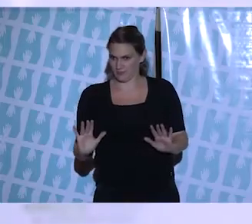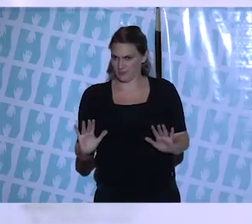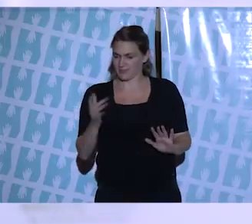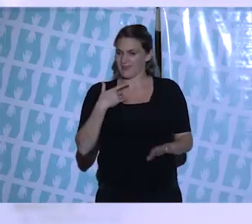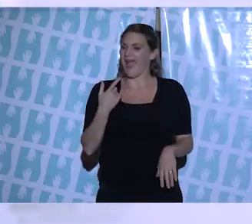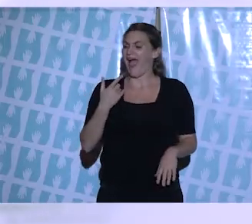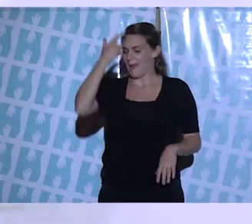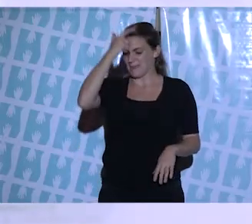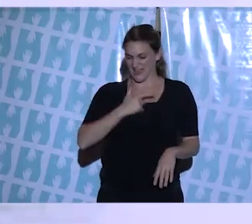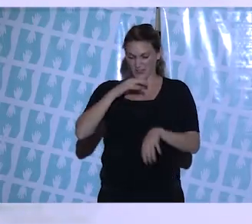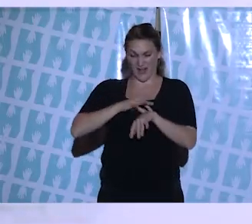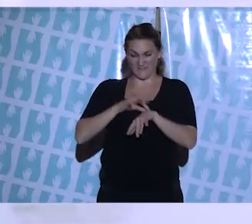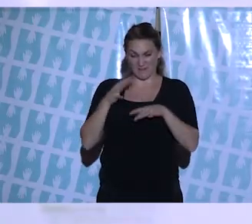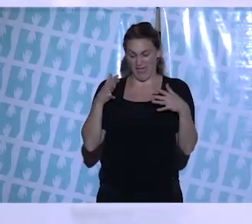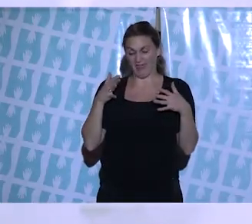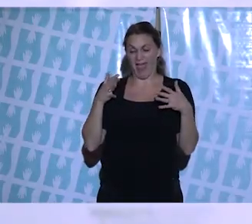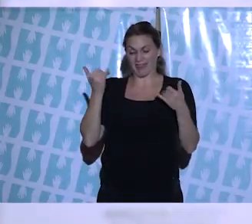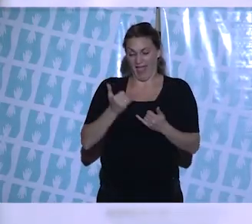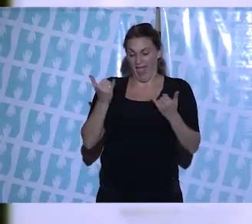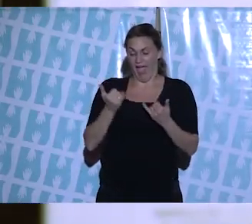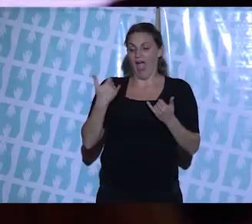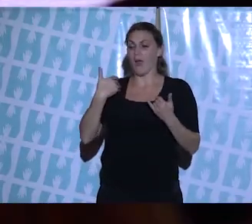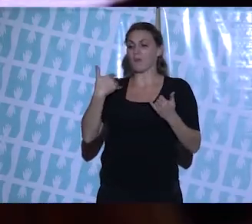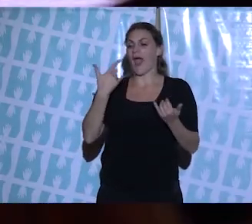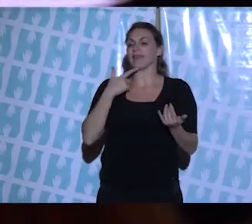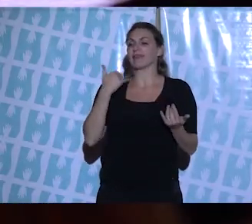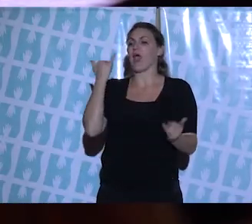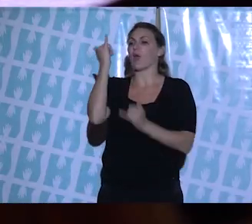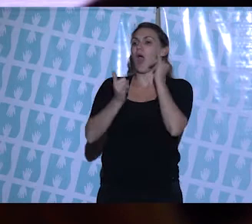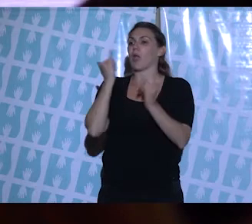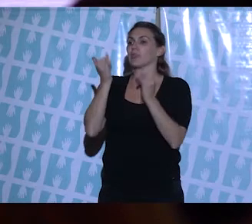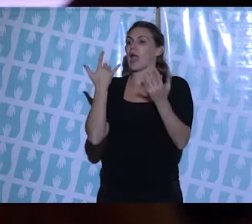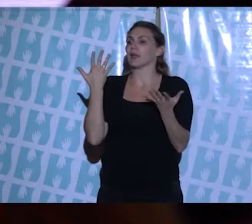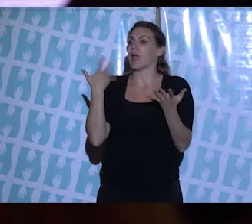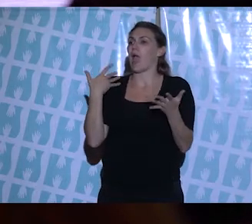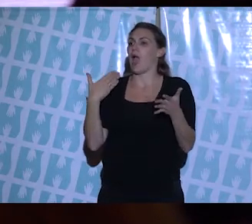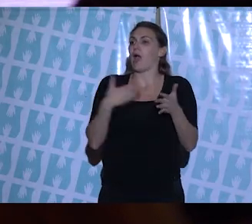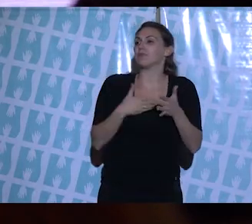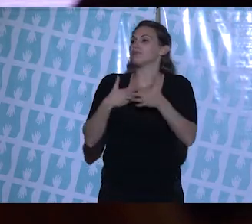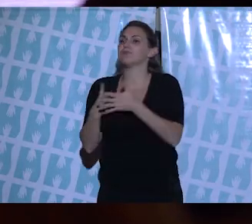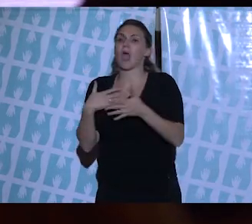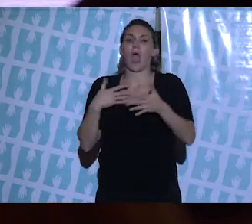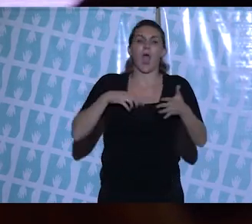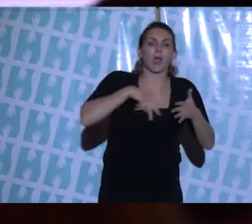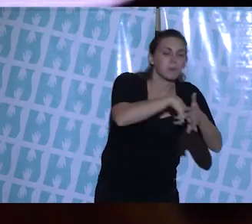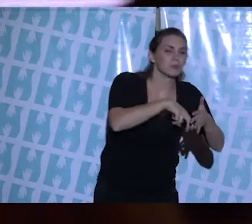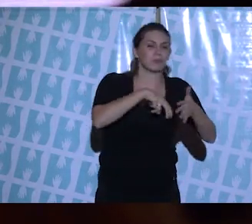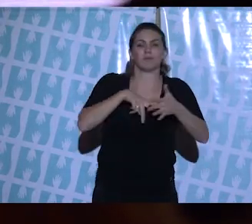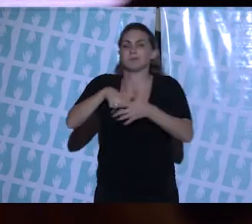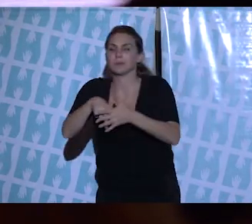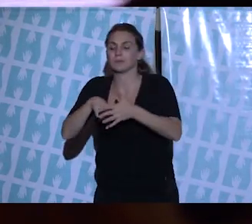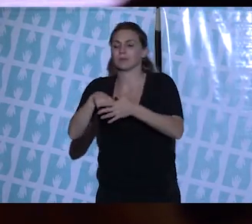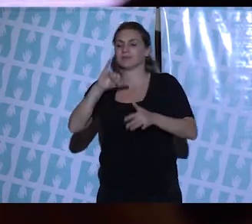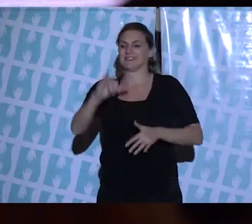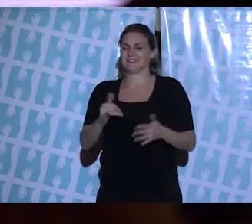asemeja esa subjetividad de lentitud y torpeza a estar más rígido. Y el tercer elemento es el